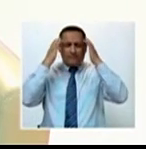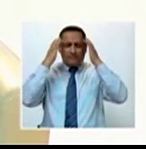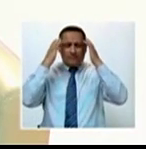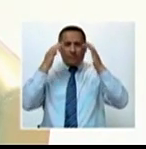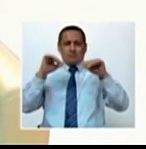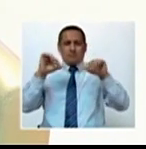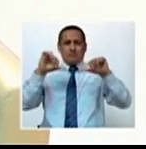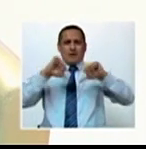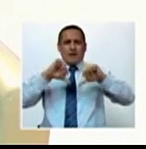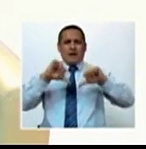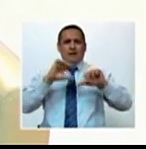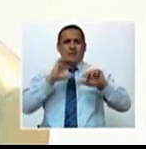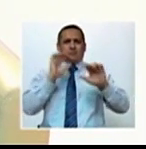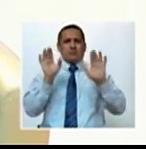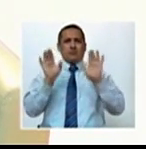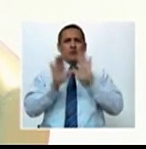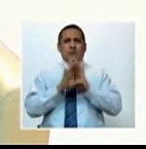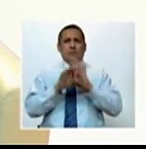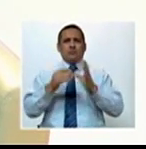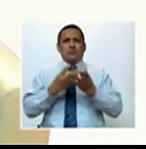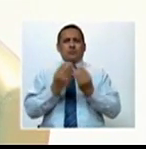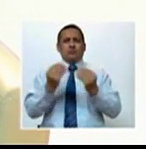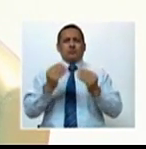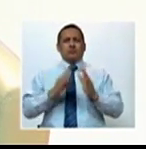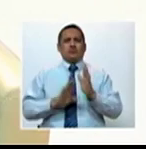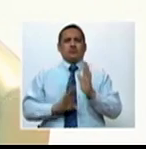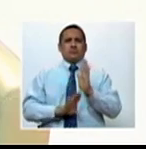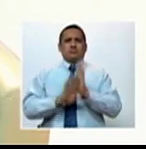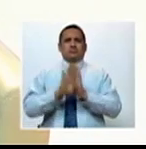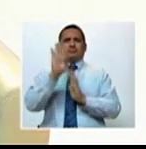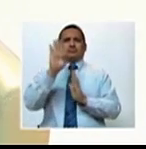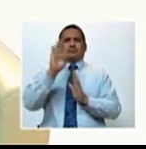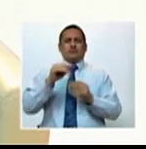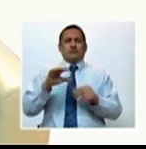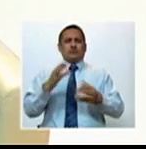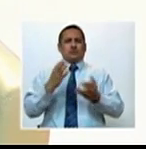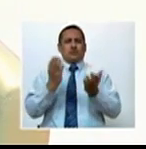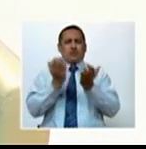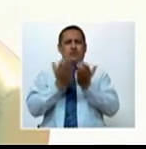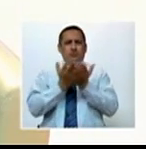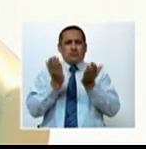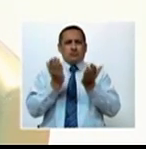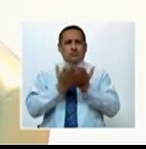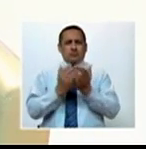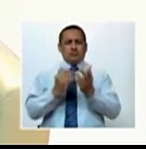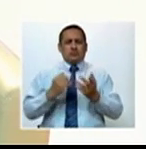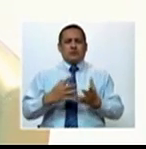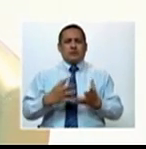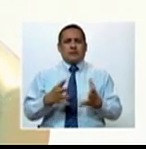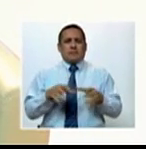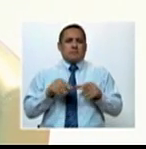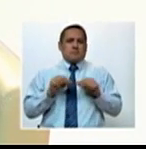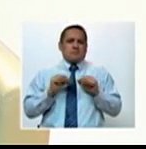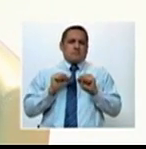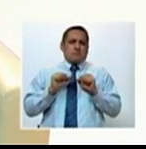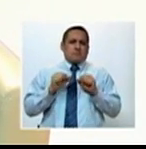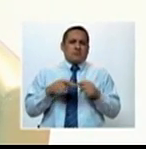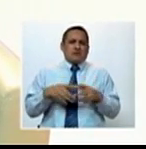cerebro que hace que los chicos tengan un bajo rendimiento académico, se tornan